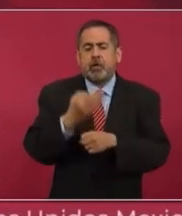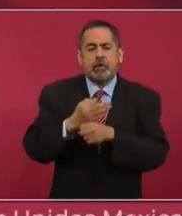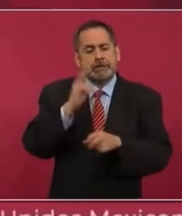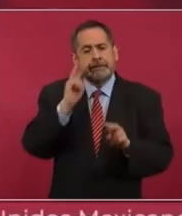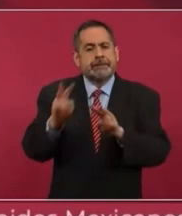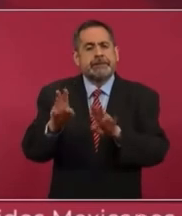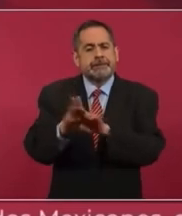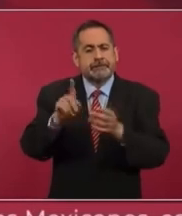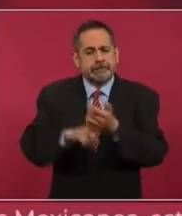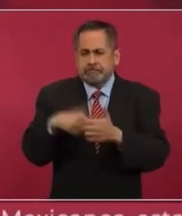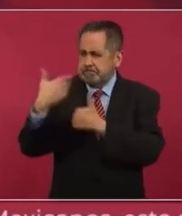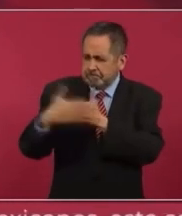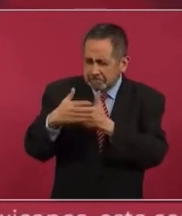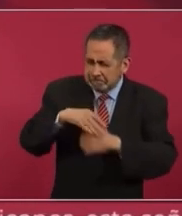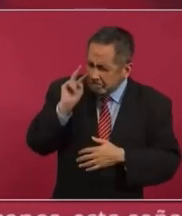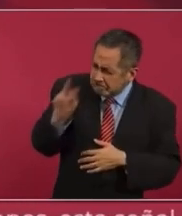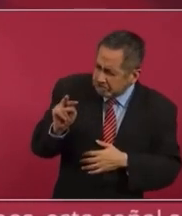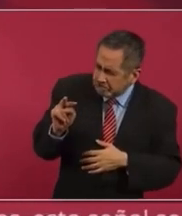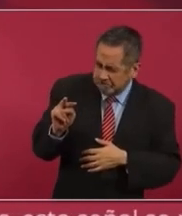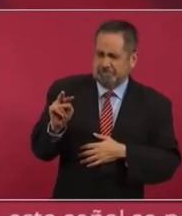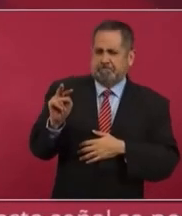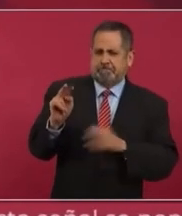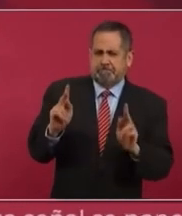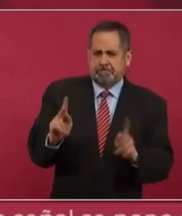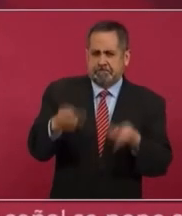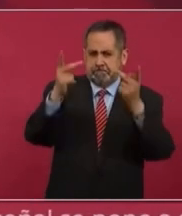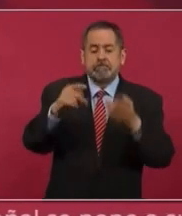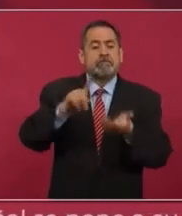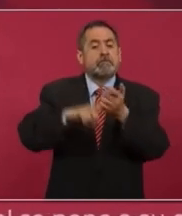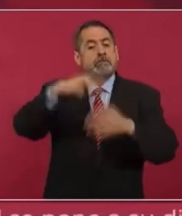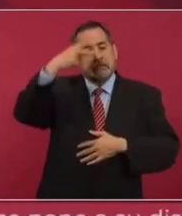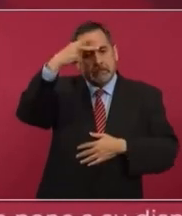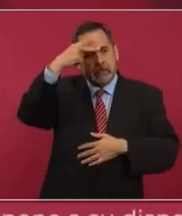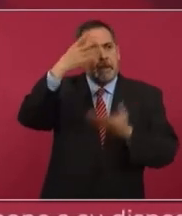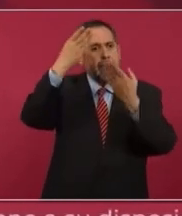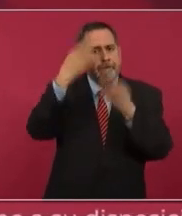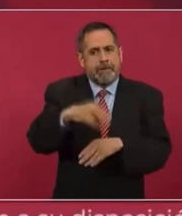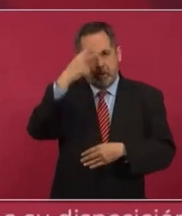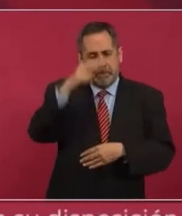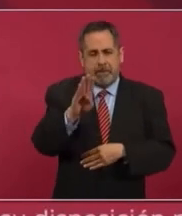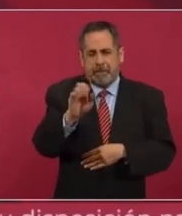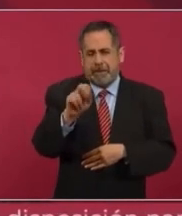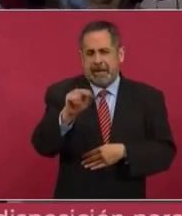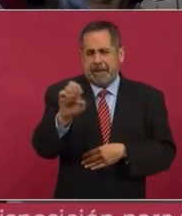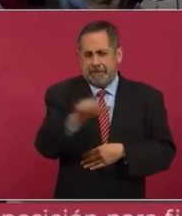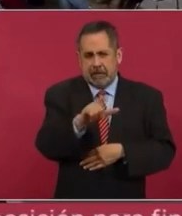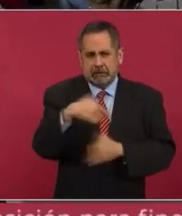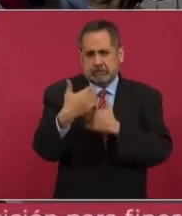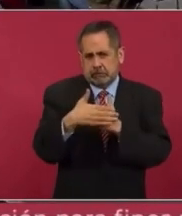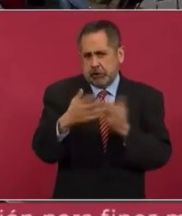presenciando el que se va a vender un Banco de México, Banco Nacional de México, que tiene